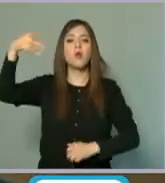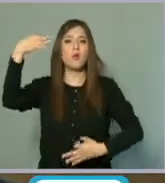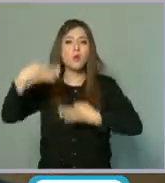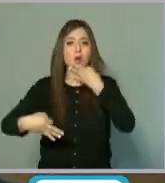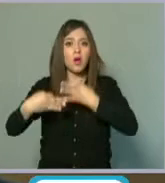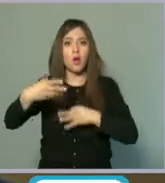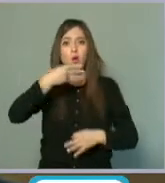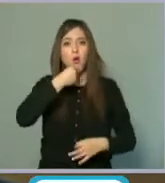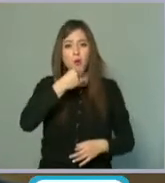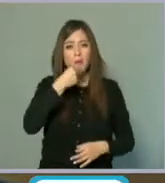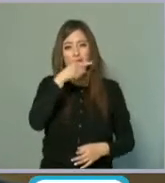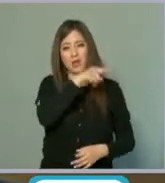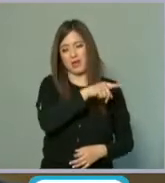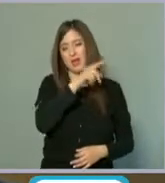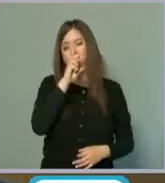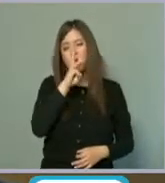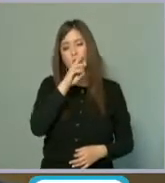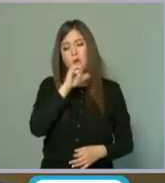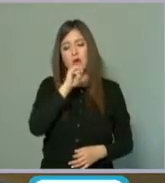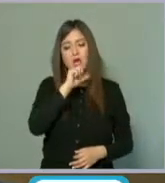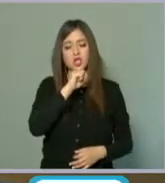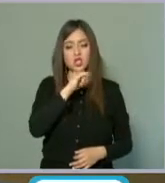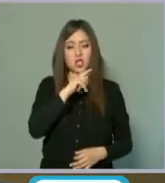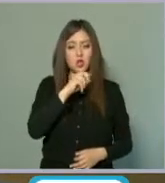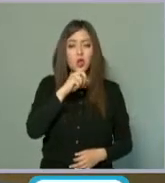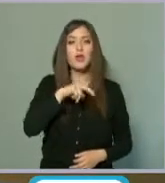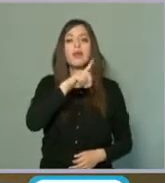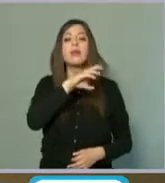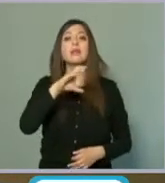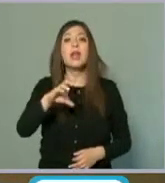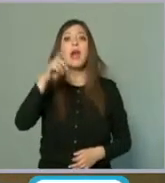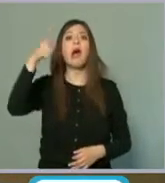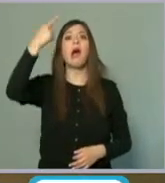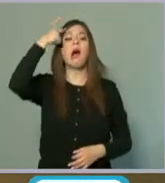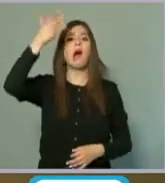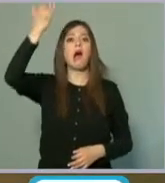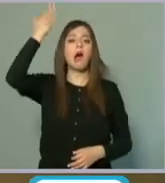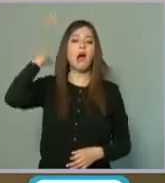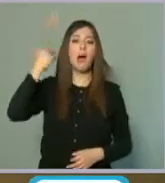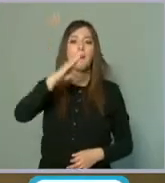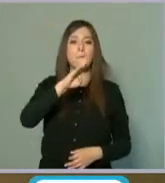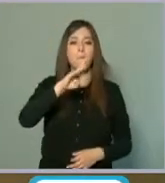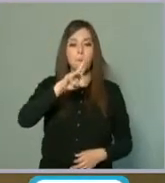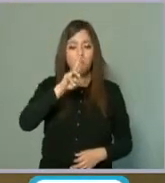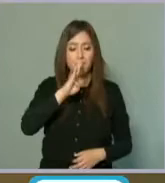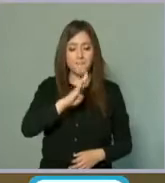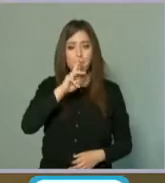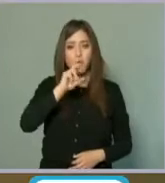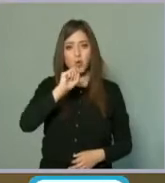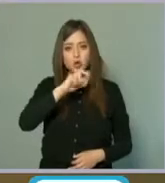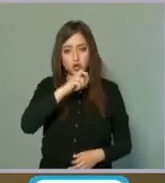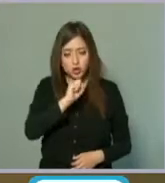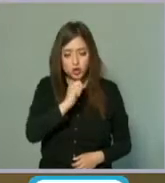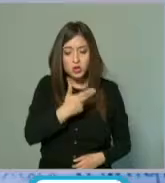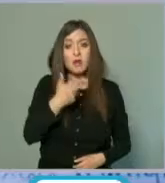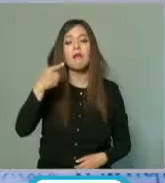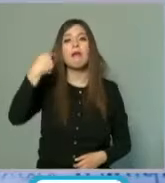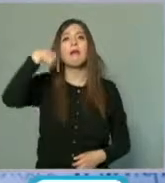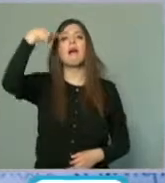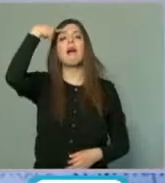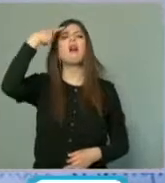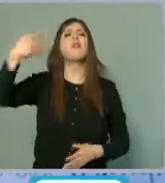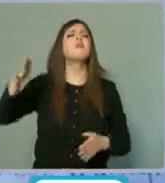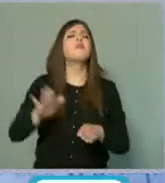Bates, que es un juez que fue nombrado por George Bush, y le pide que pues dé nuevas razones por qué tiene que ser